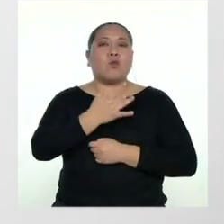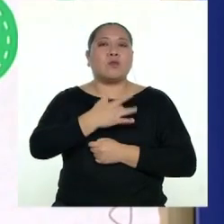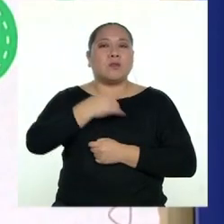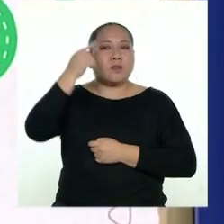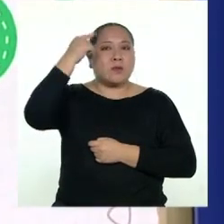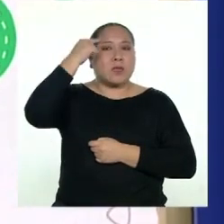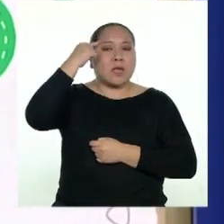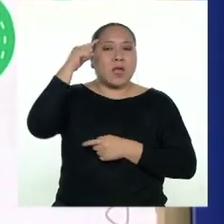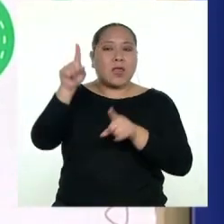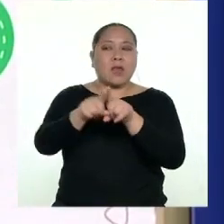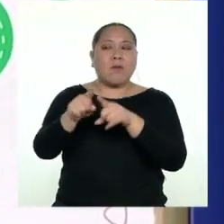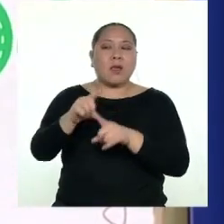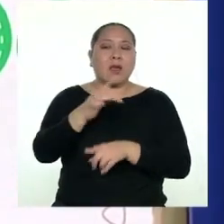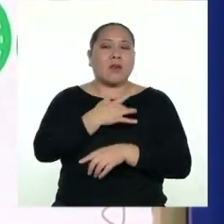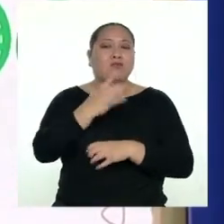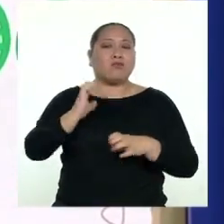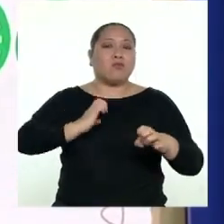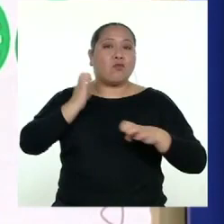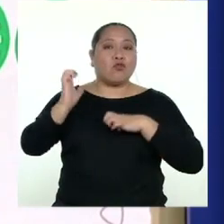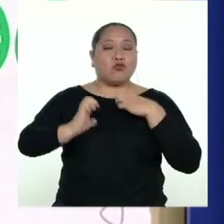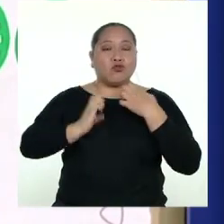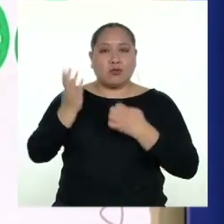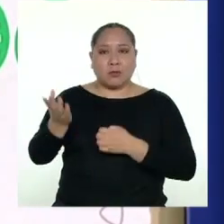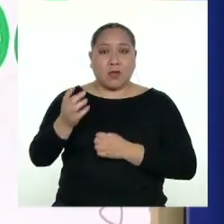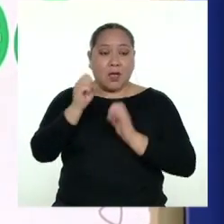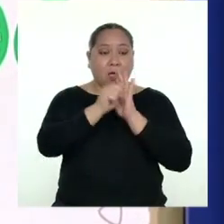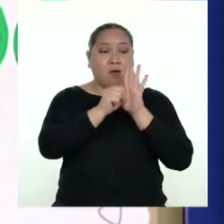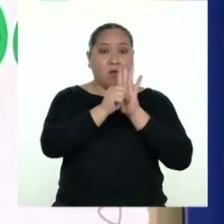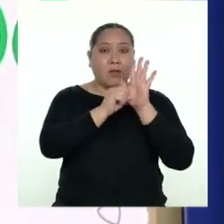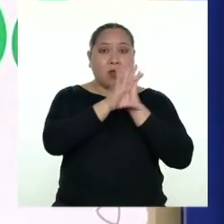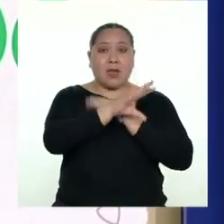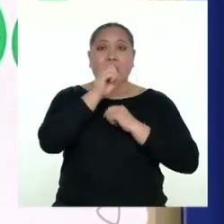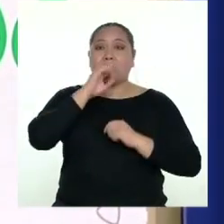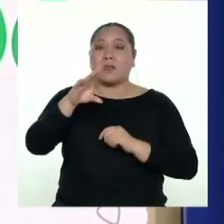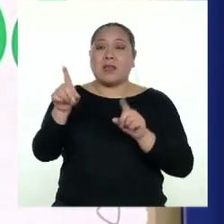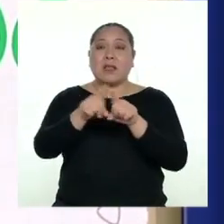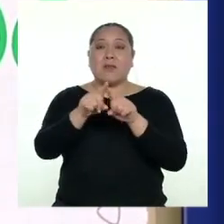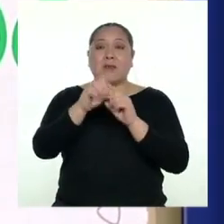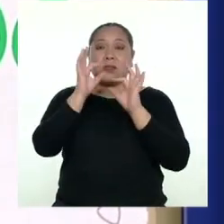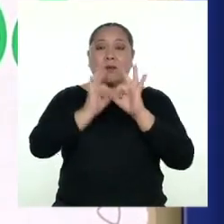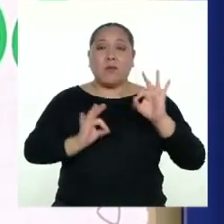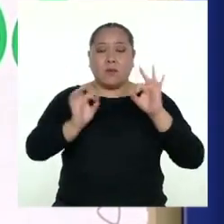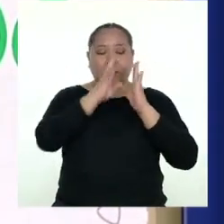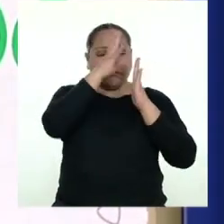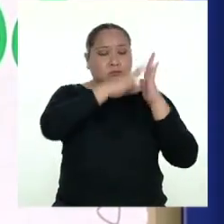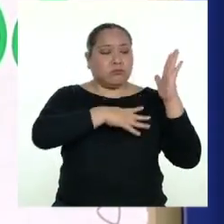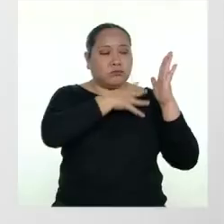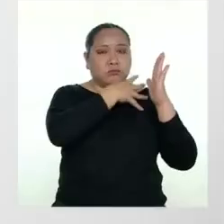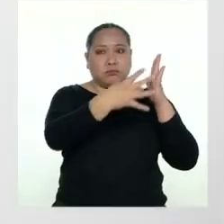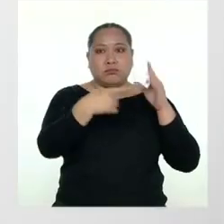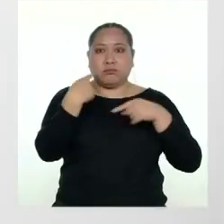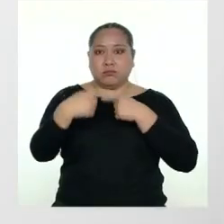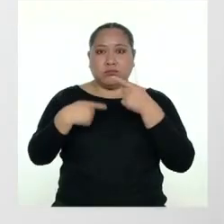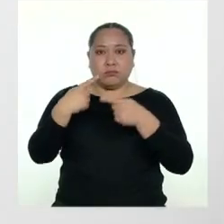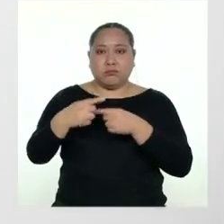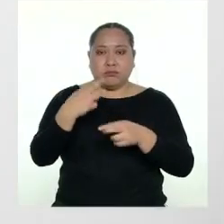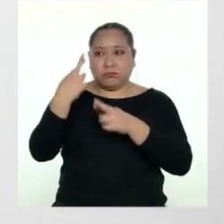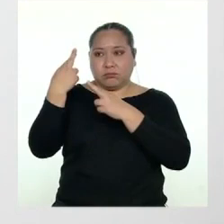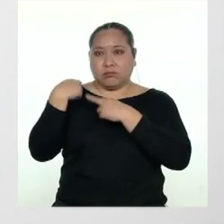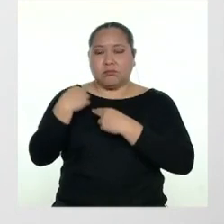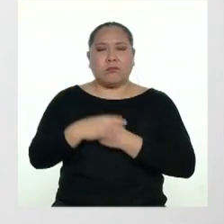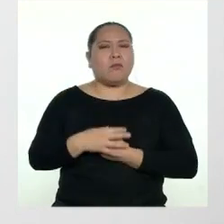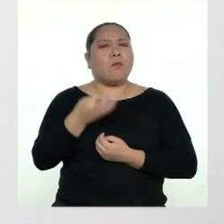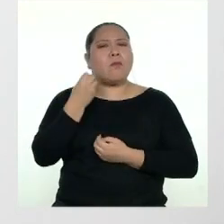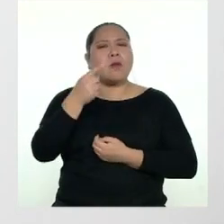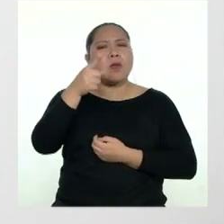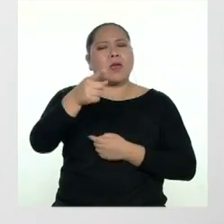emocional. El video también resalta que organizar y ordenar nuestra rutina diaria es de gran ayuda. ¿Por qué crees que existe